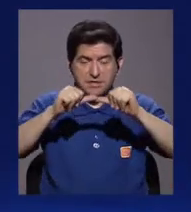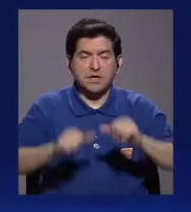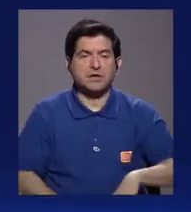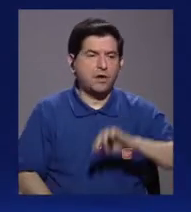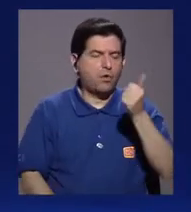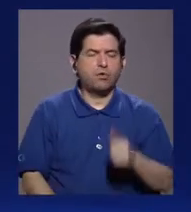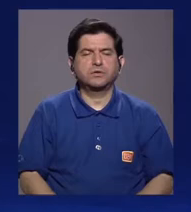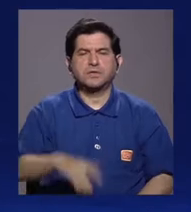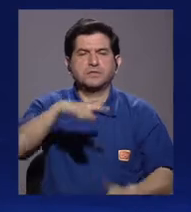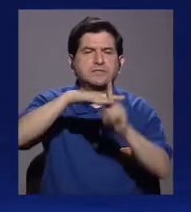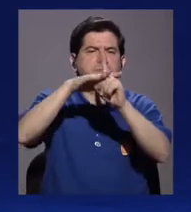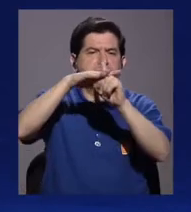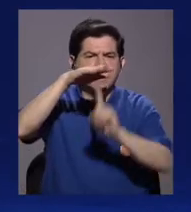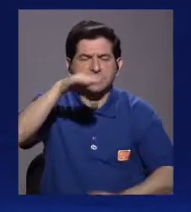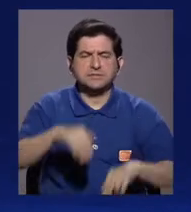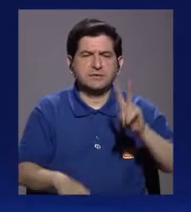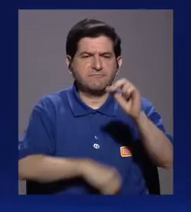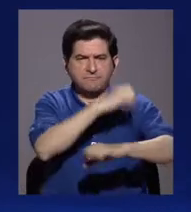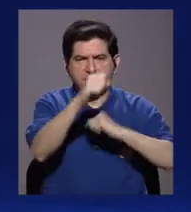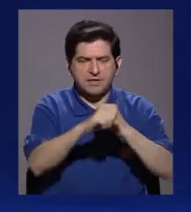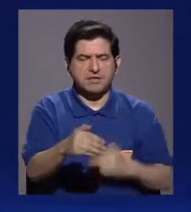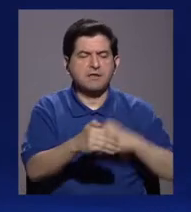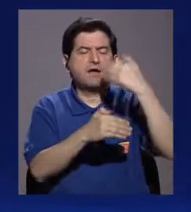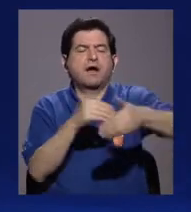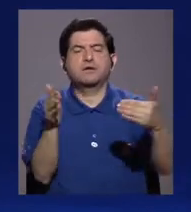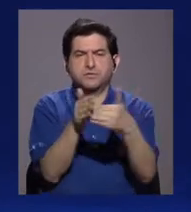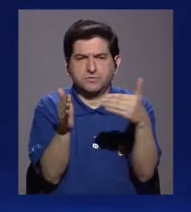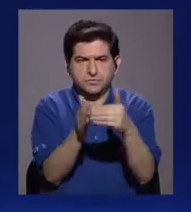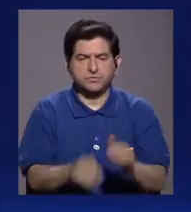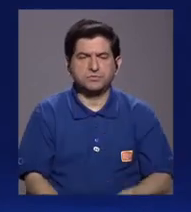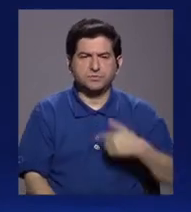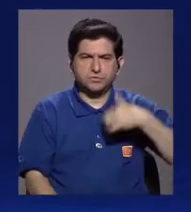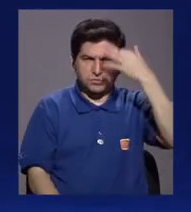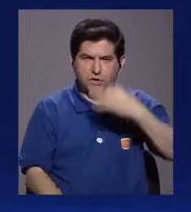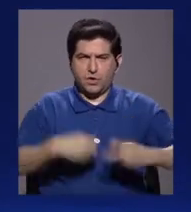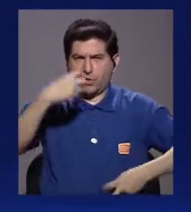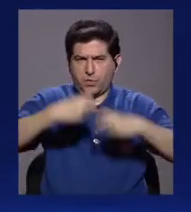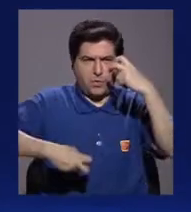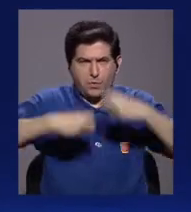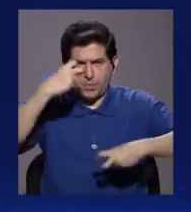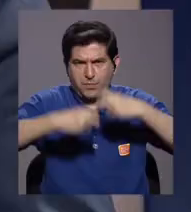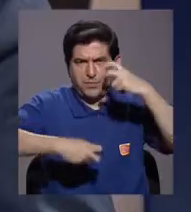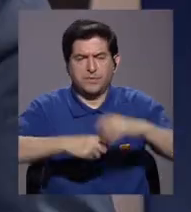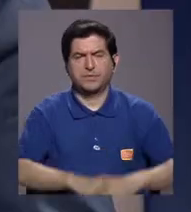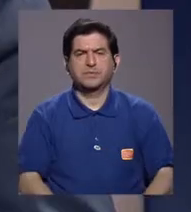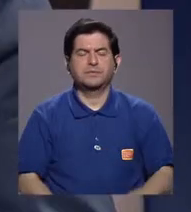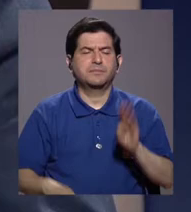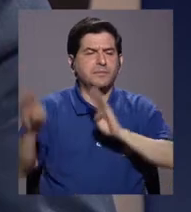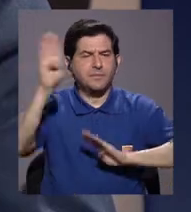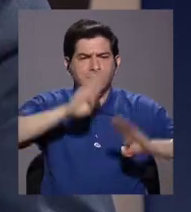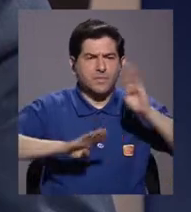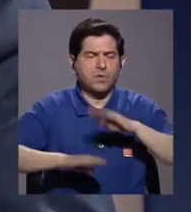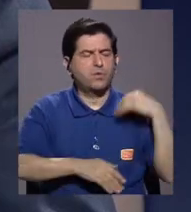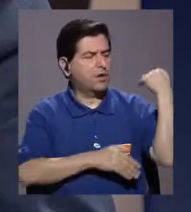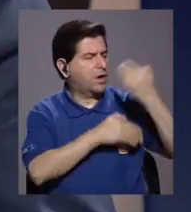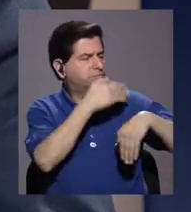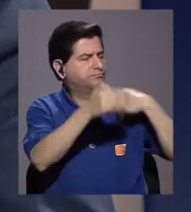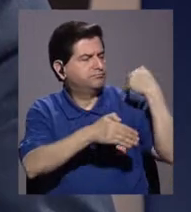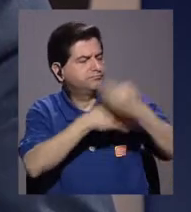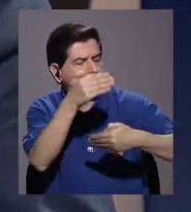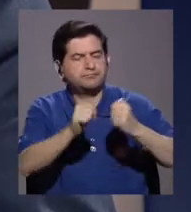que desaparecen y reaparecen cada 20 años esto es lo que yo considera un problema de la biología